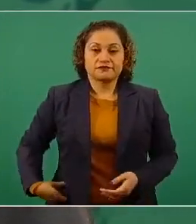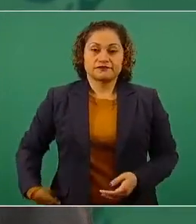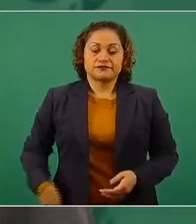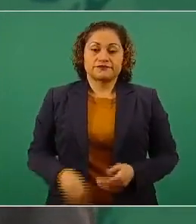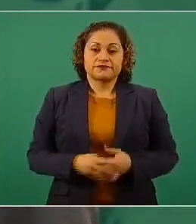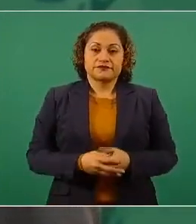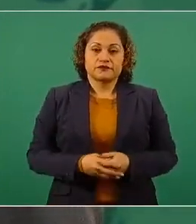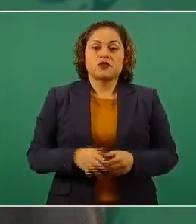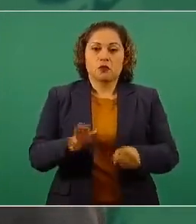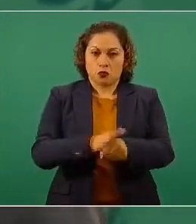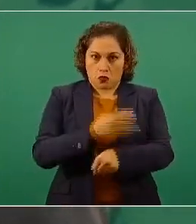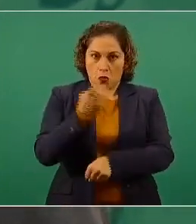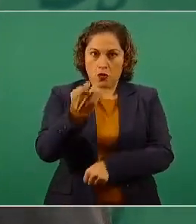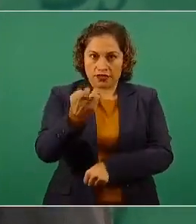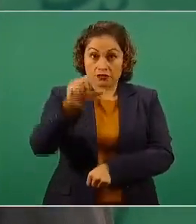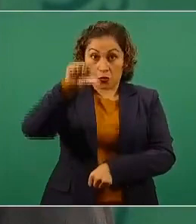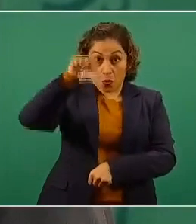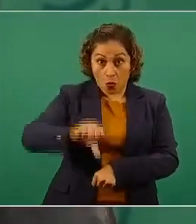informar el día de hoy,